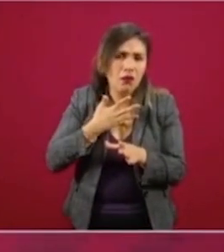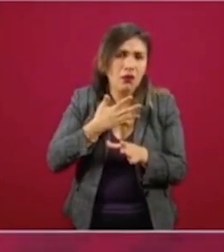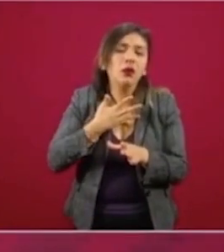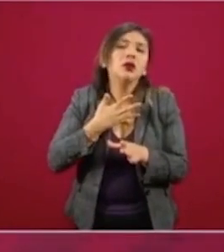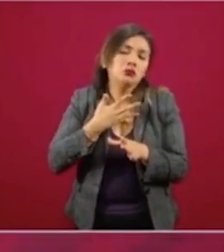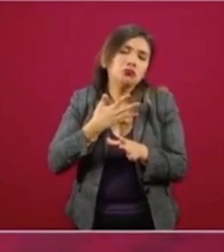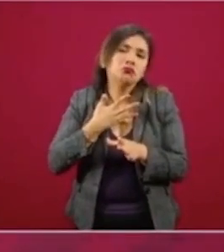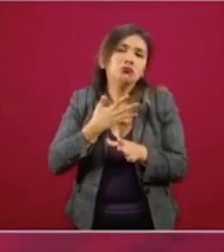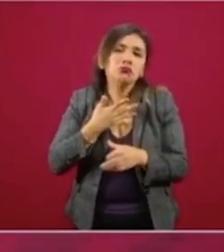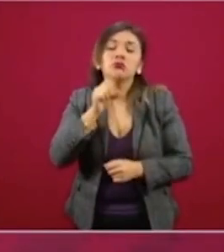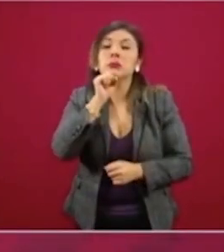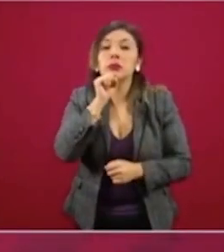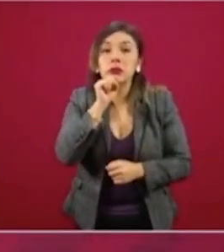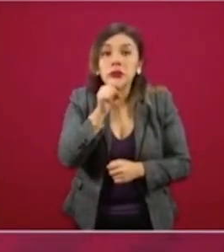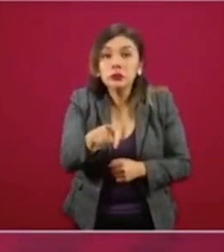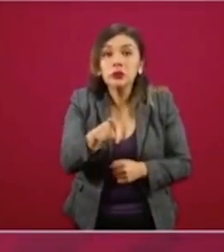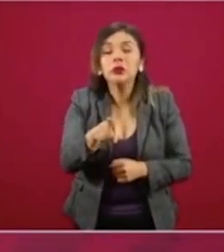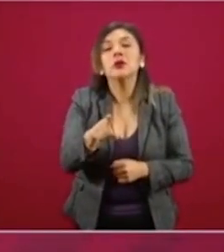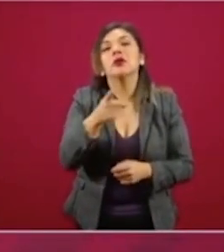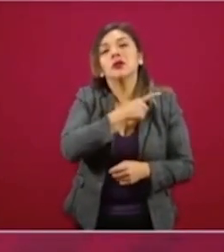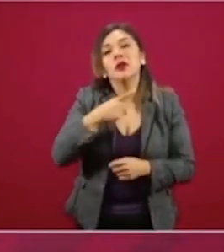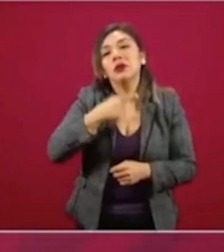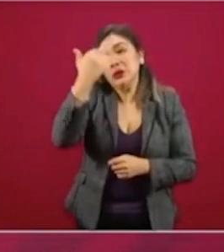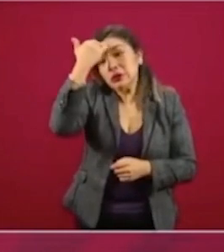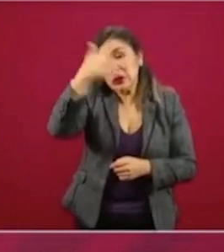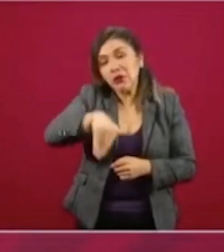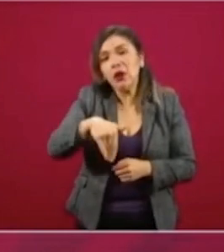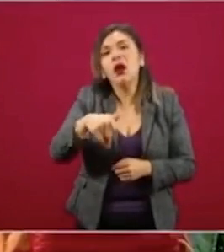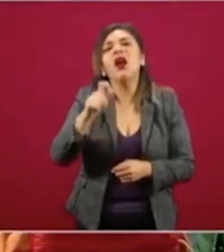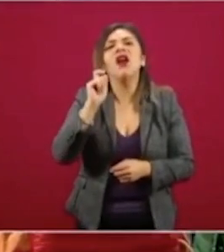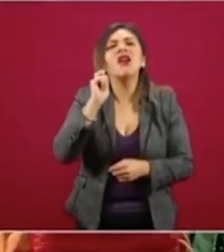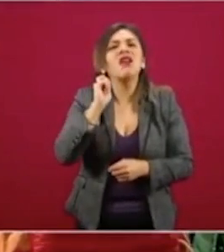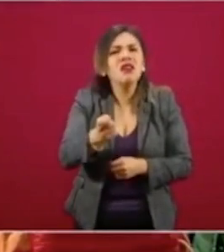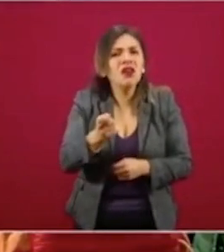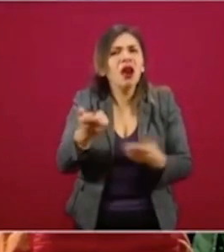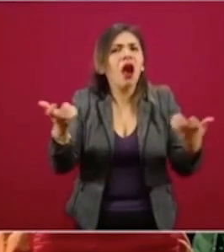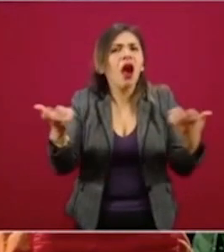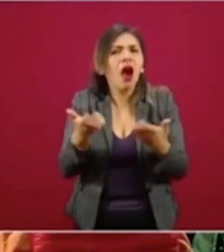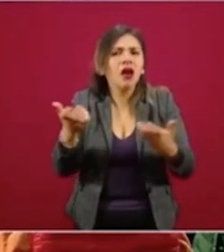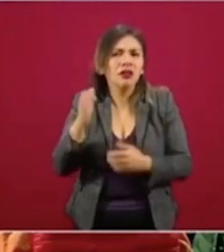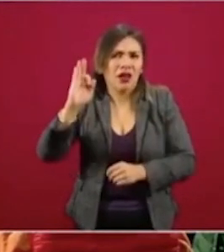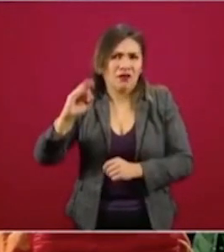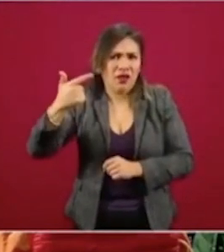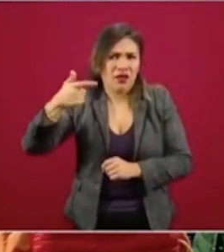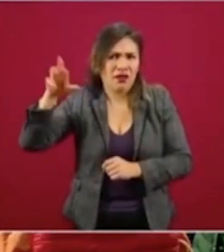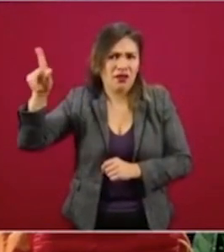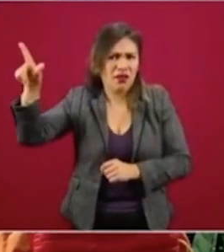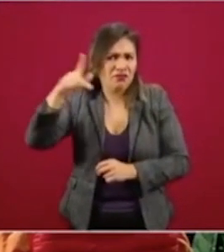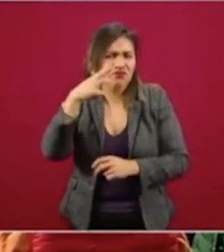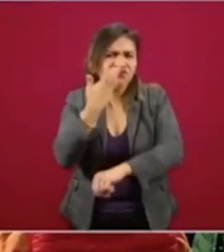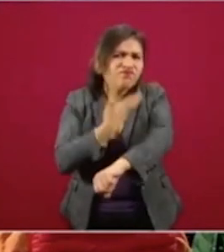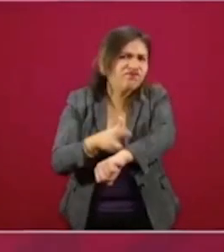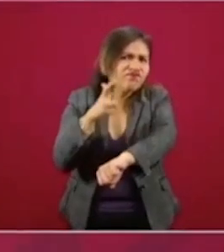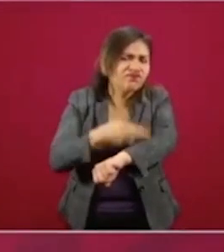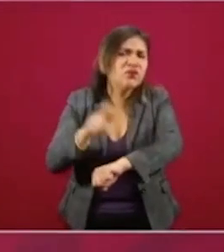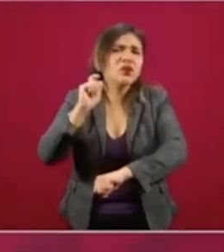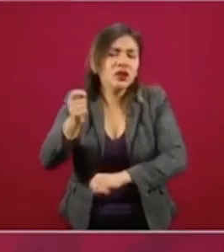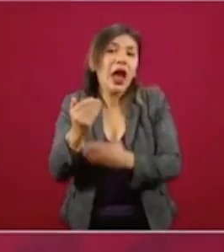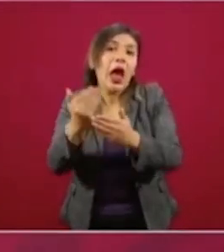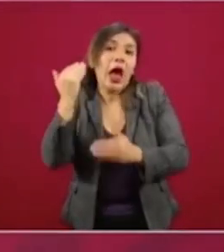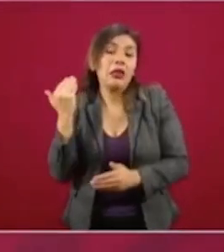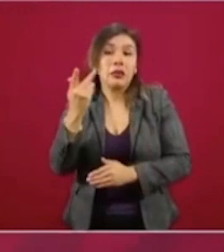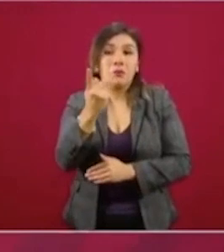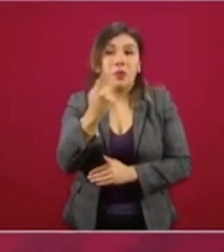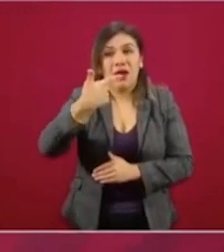y también saber qué ha hecho la Fiscalía y antes la